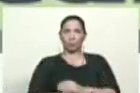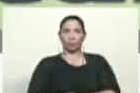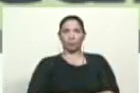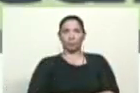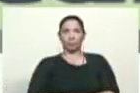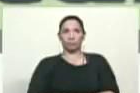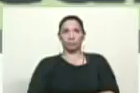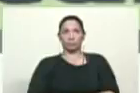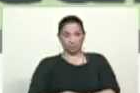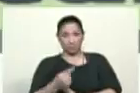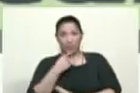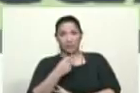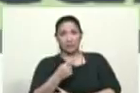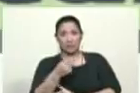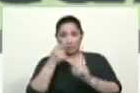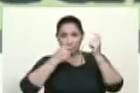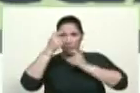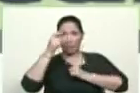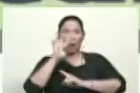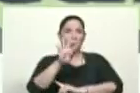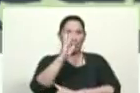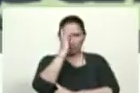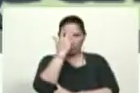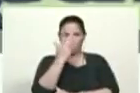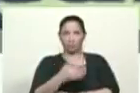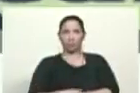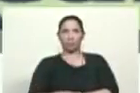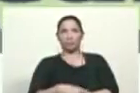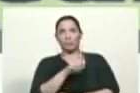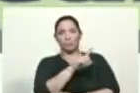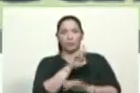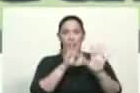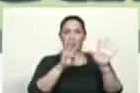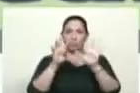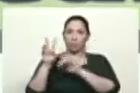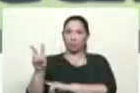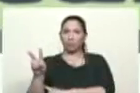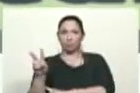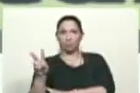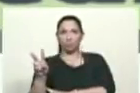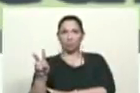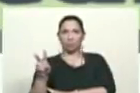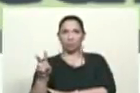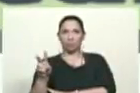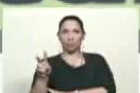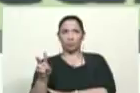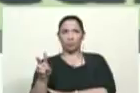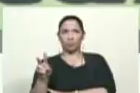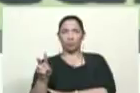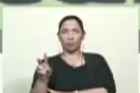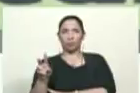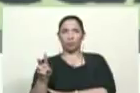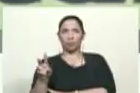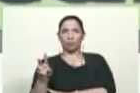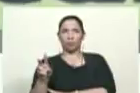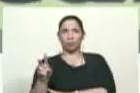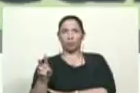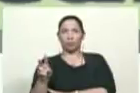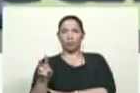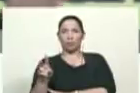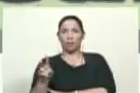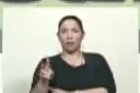él lo destacaba. El 4 de febrero de 1992 partió la historia de Venezuela en